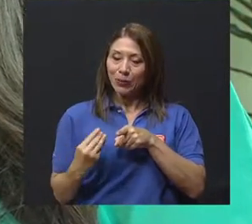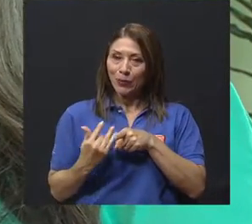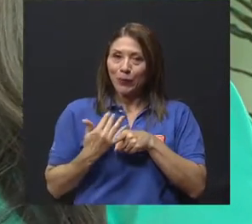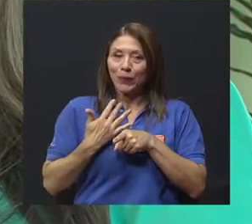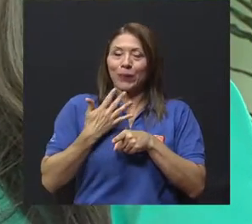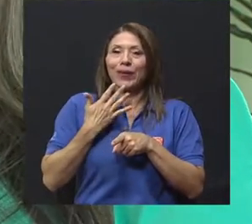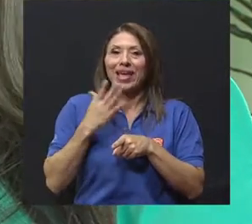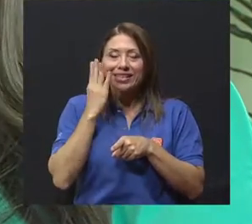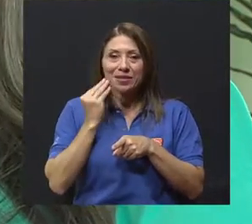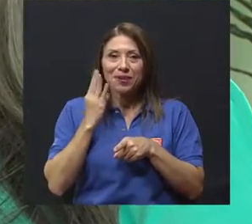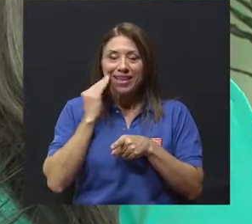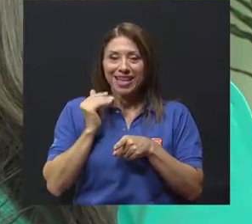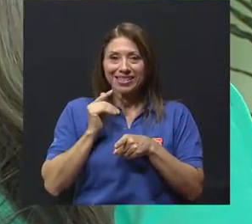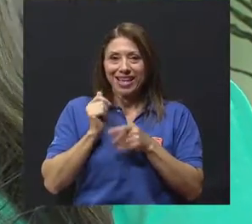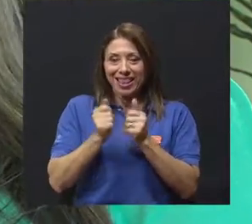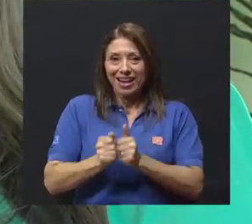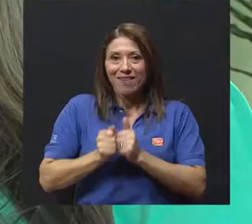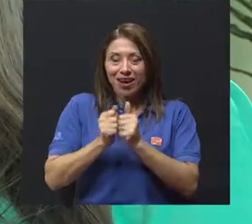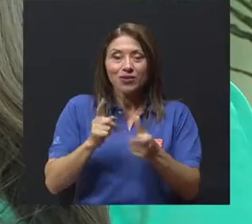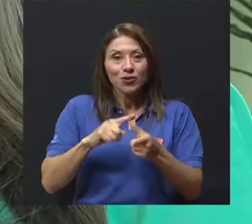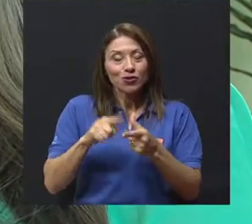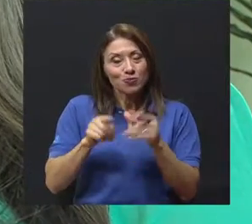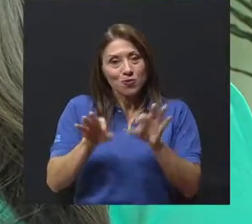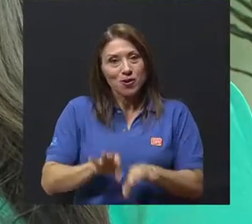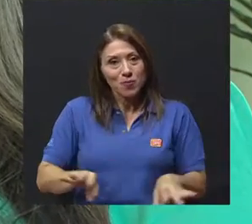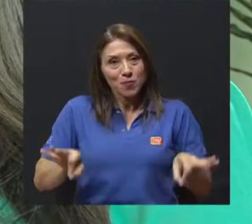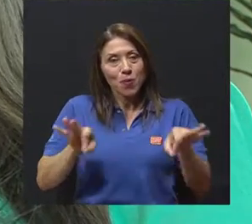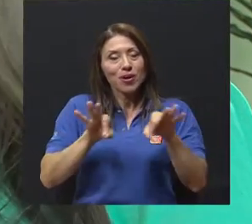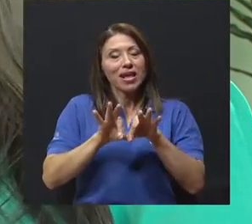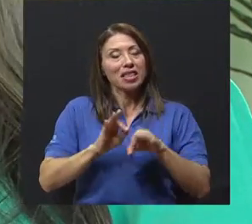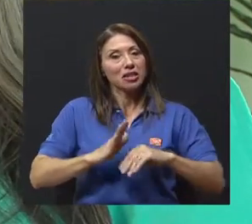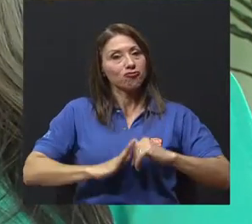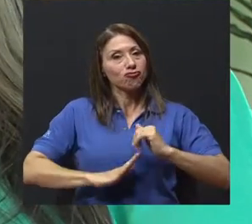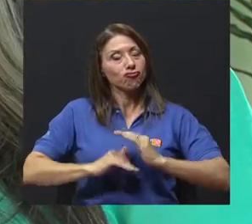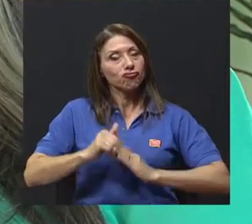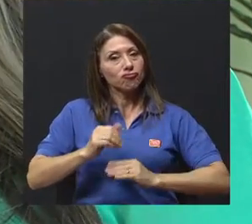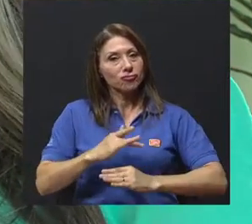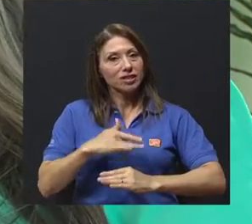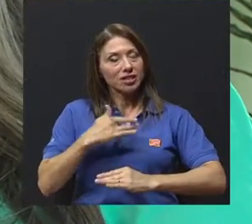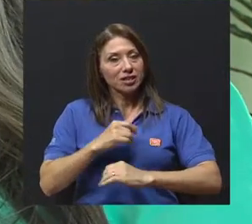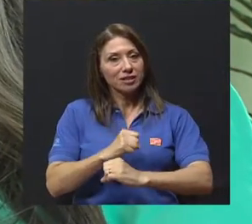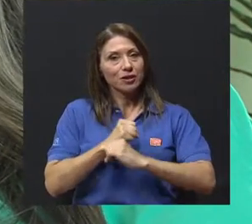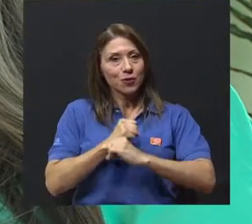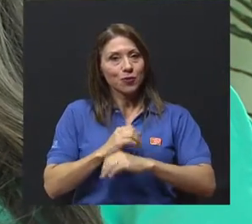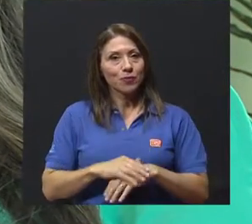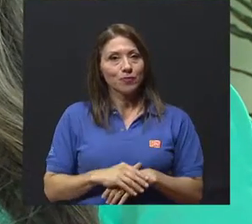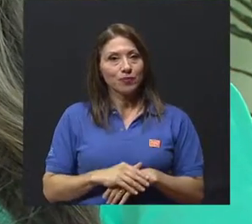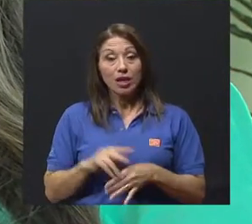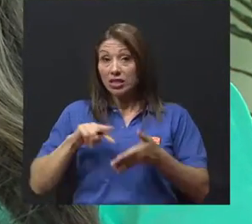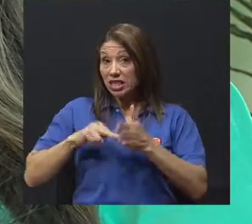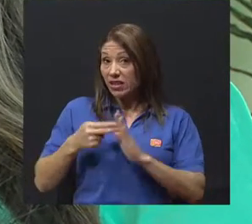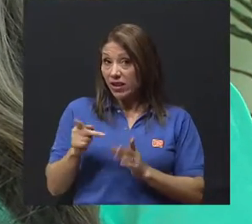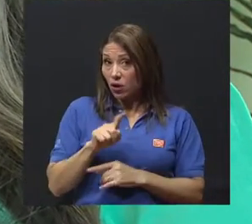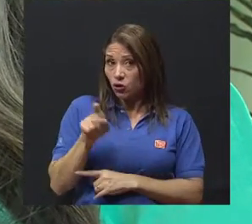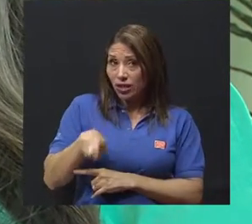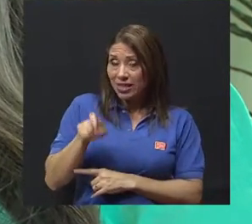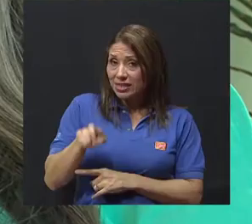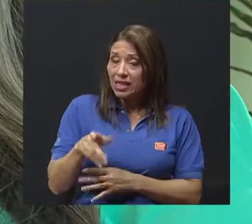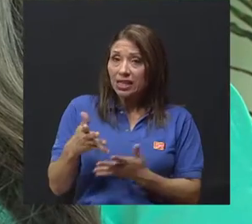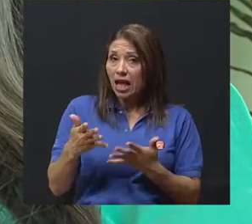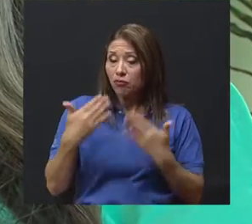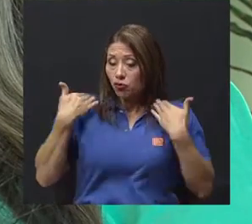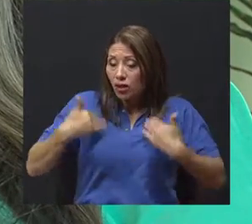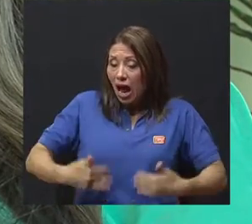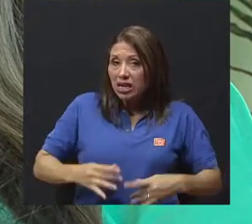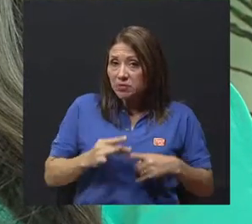entonces es muy importante pues que esté cómodo y que esté seguro yo no se necesita utilizar